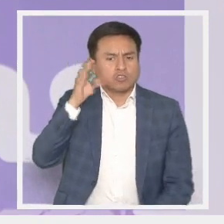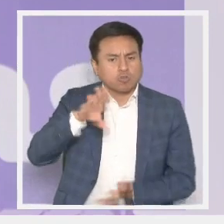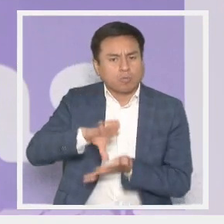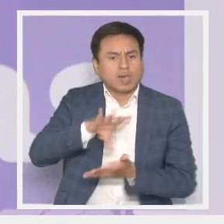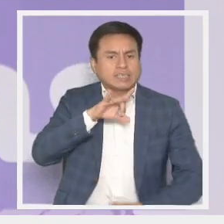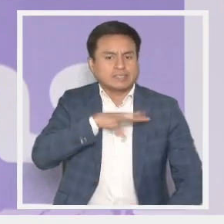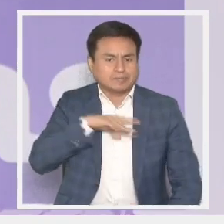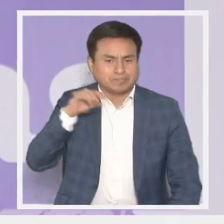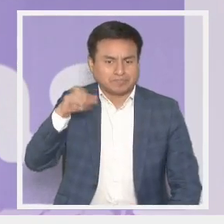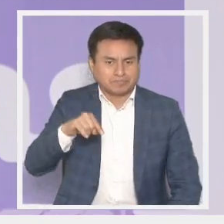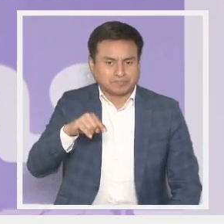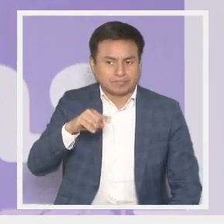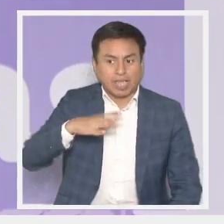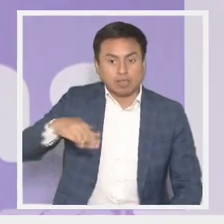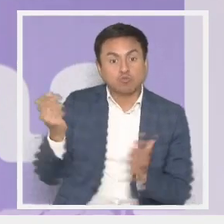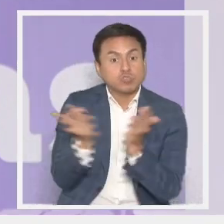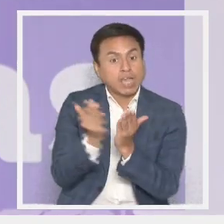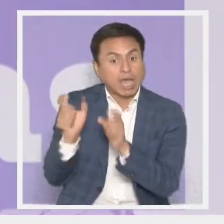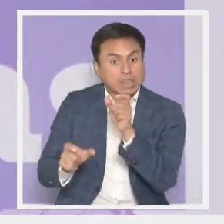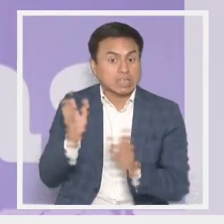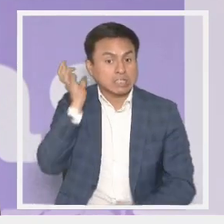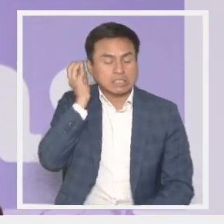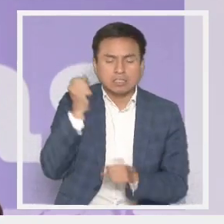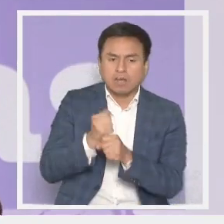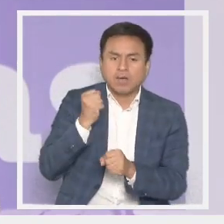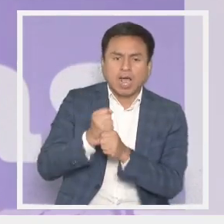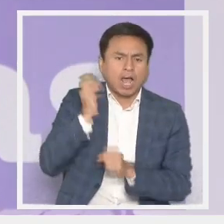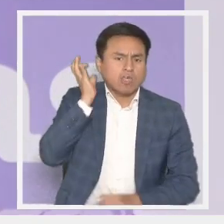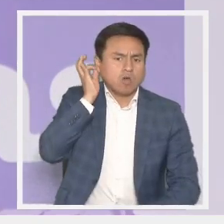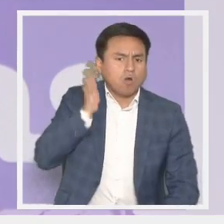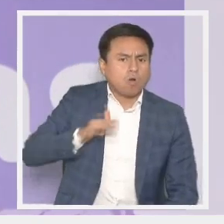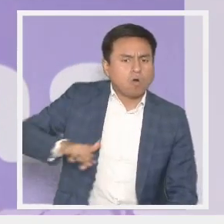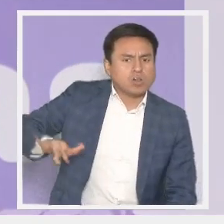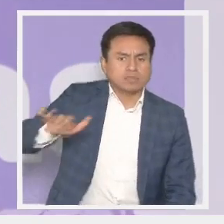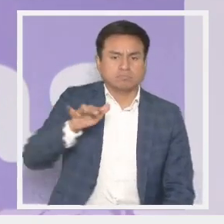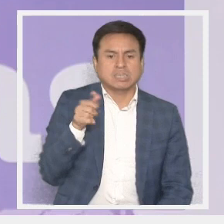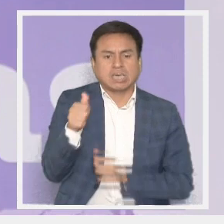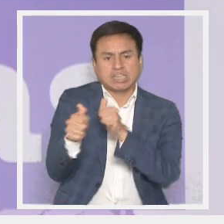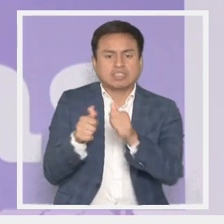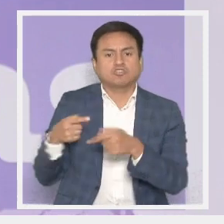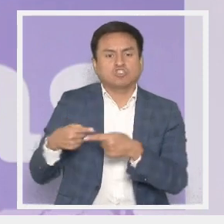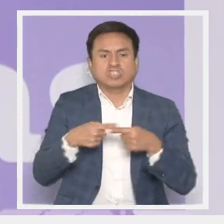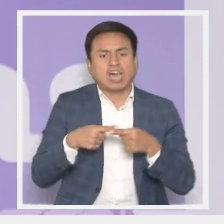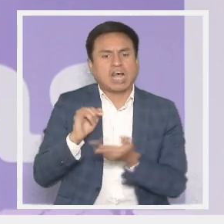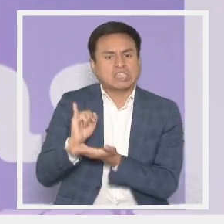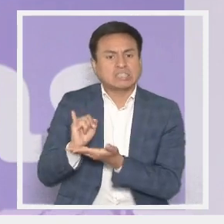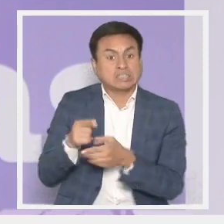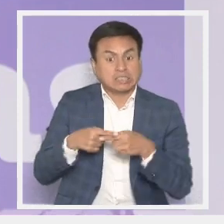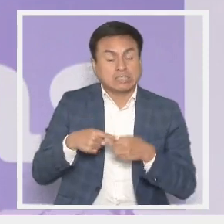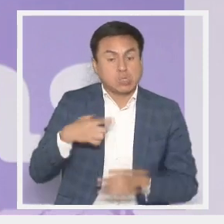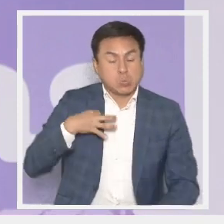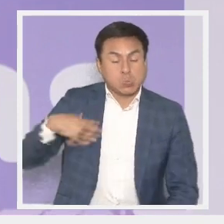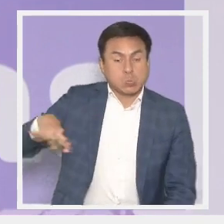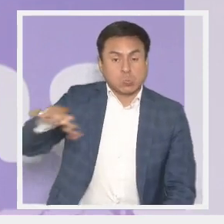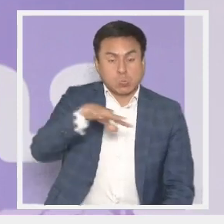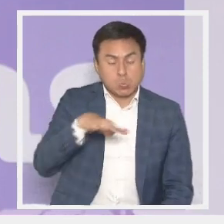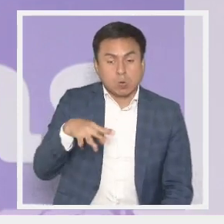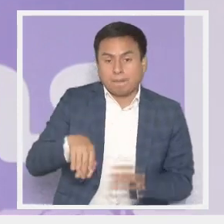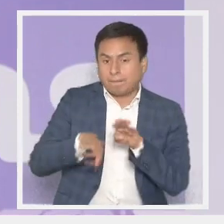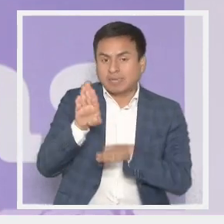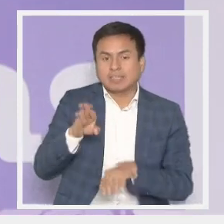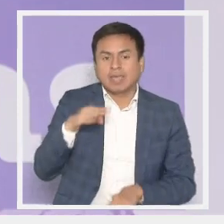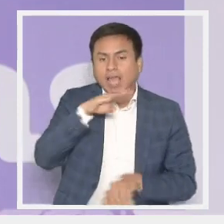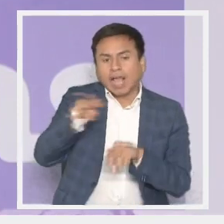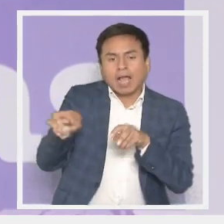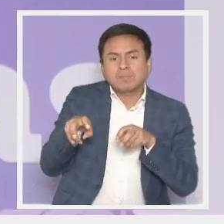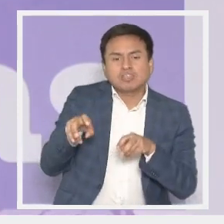país, a quienes son estudiantes, a quienes son trabajadoras, a las dirigentes sociales, que son las más, a las